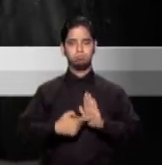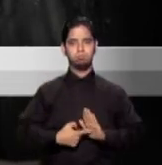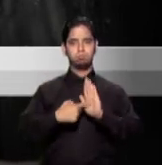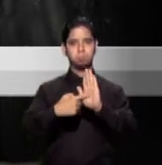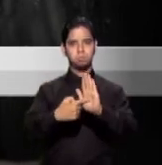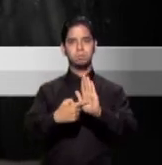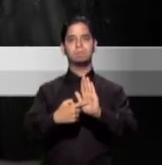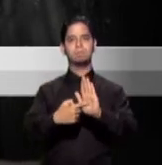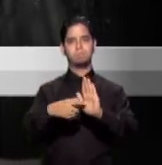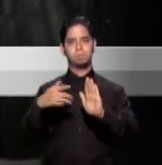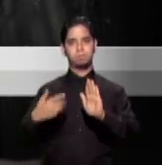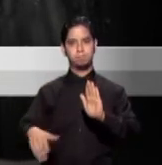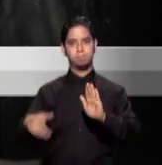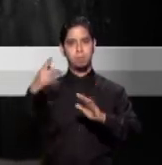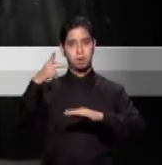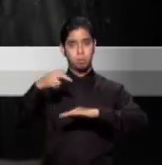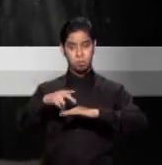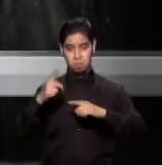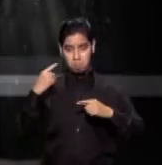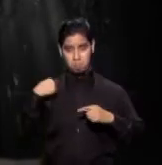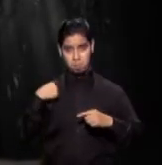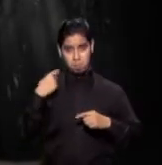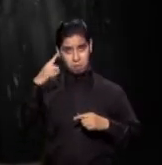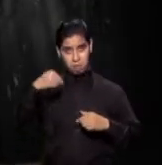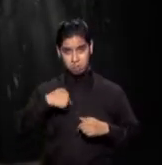mí es un sueño y